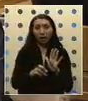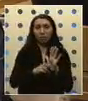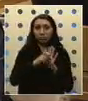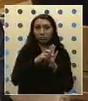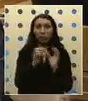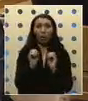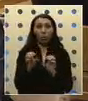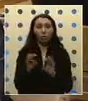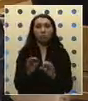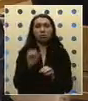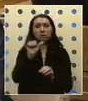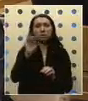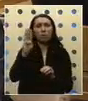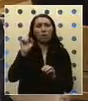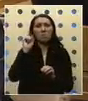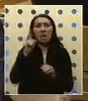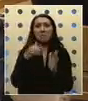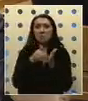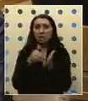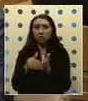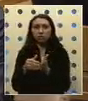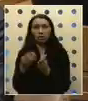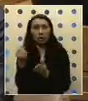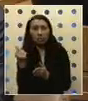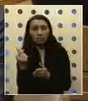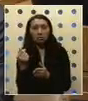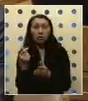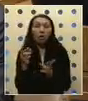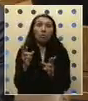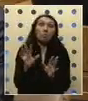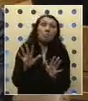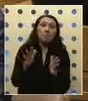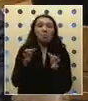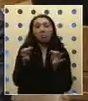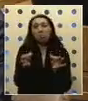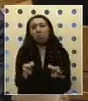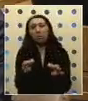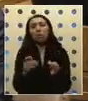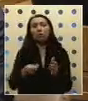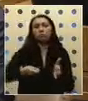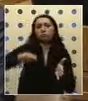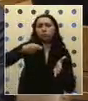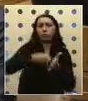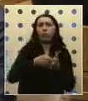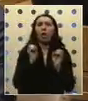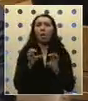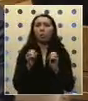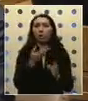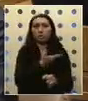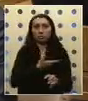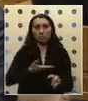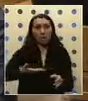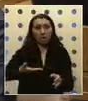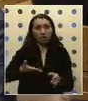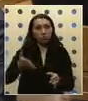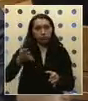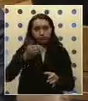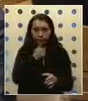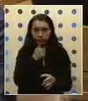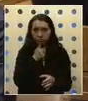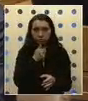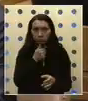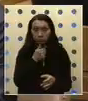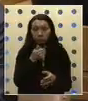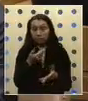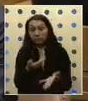Se ponen 74.000 millones de pesos para una supuesta subvención de educación media que no existe.